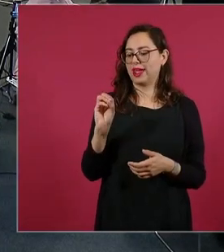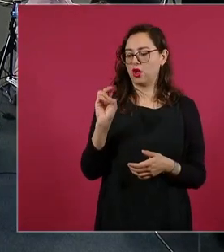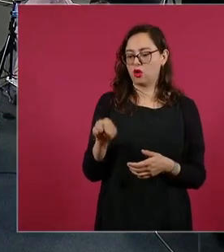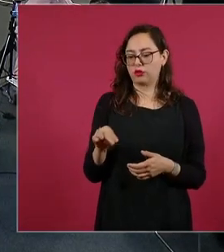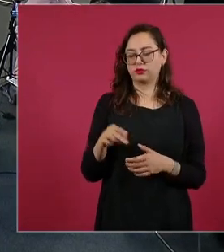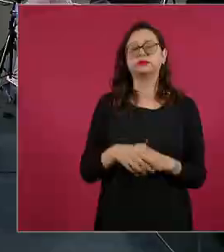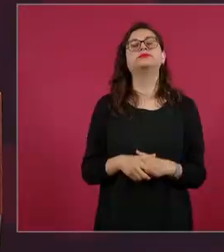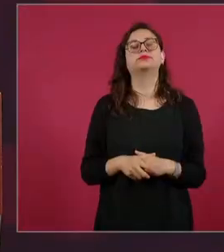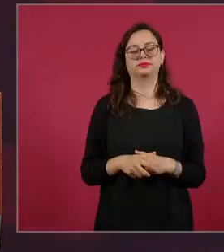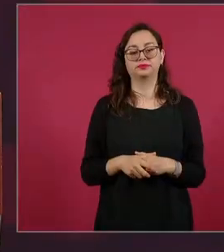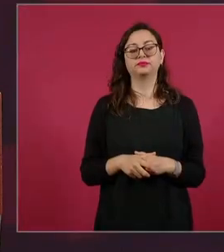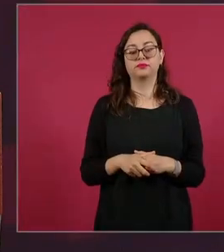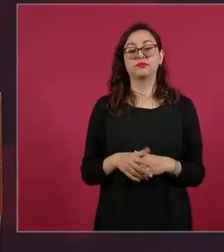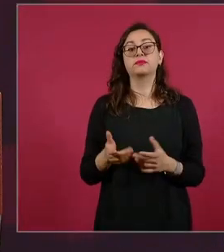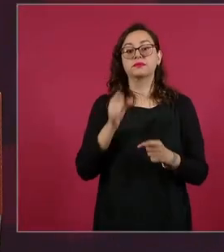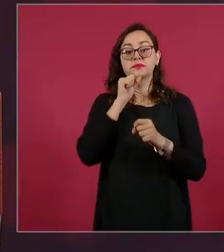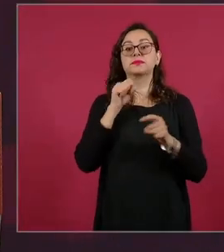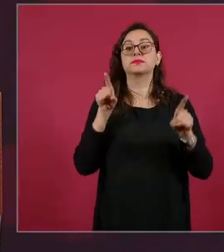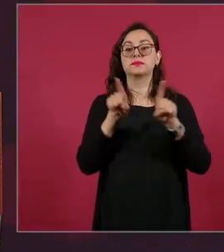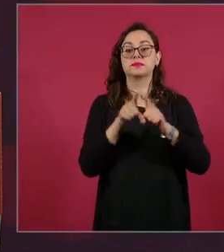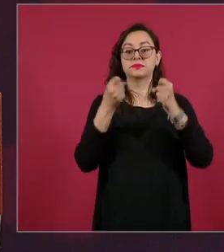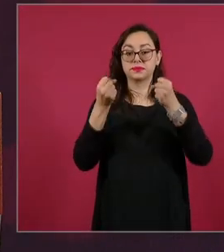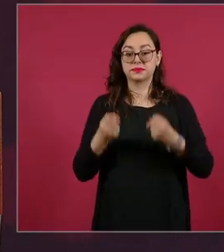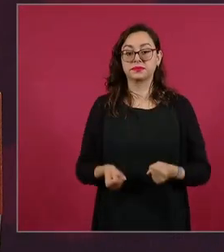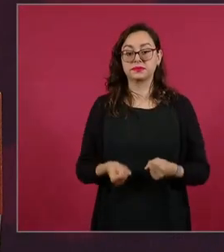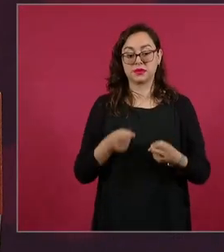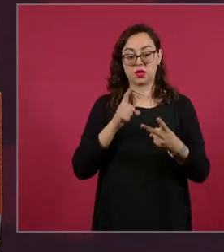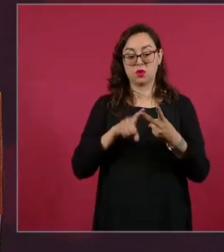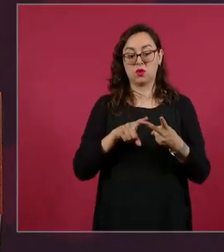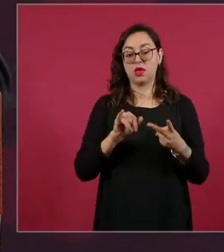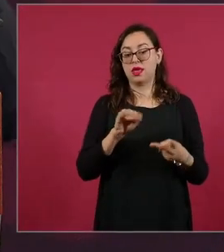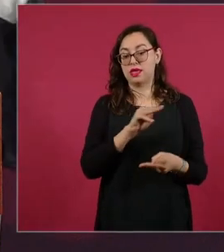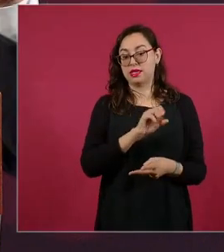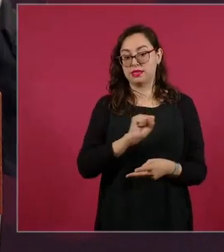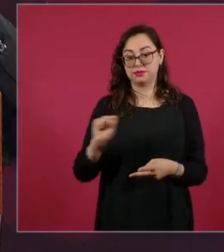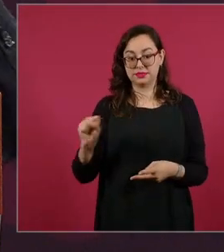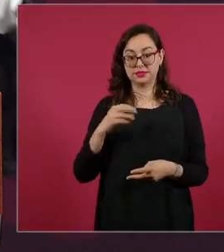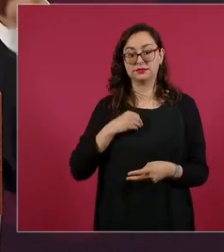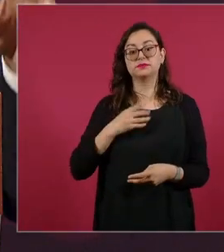y el seguro igual y el INSS bienestar bueno